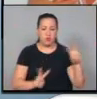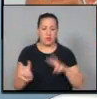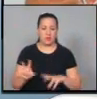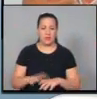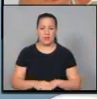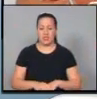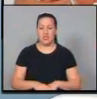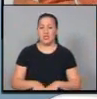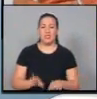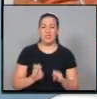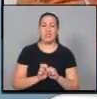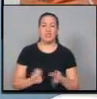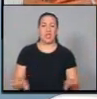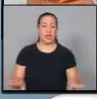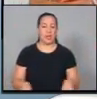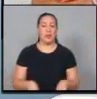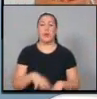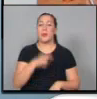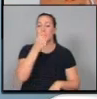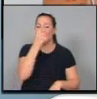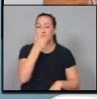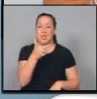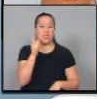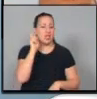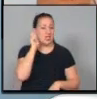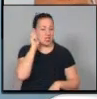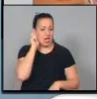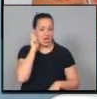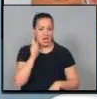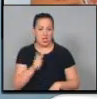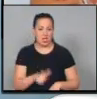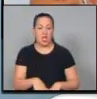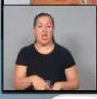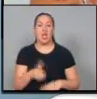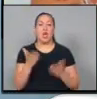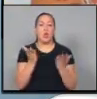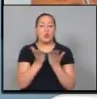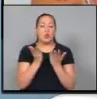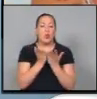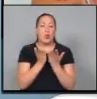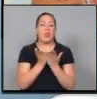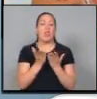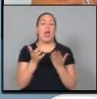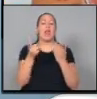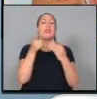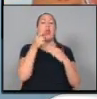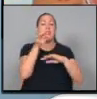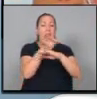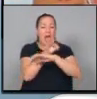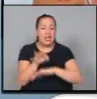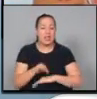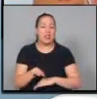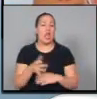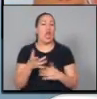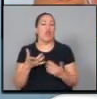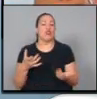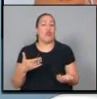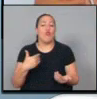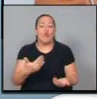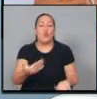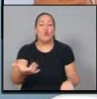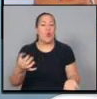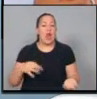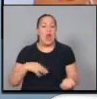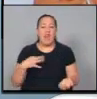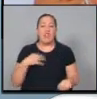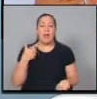Tremendo, tremendo episodio. 23 años, estudiante de arquitectura, toda la vida por delante, todo el futuro. Y ahí por nada, ¿no? Lo mataron